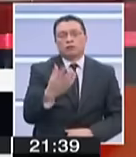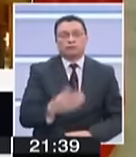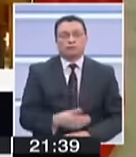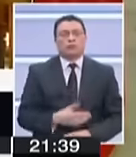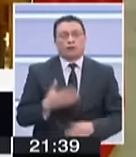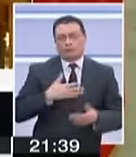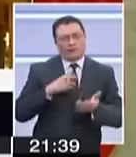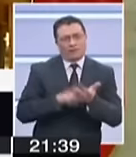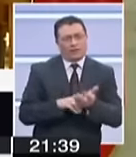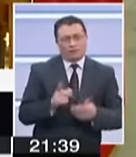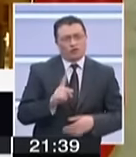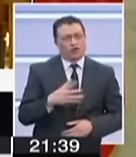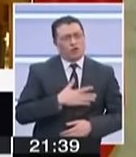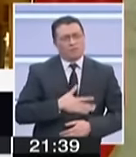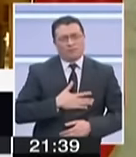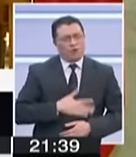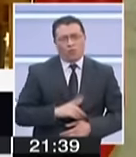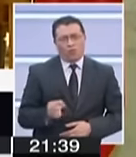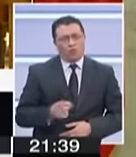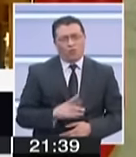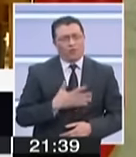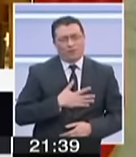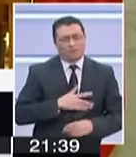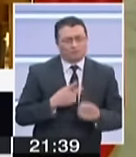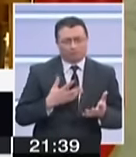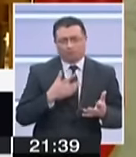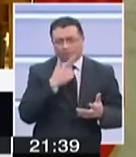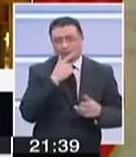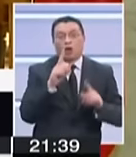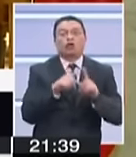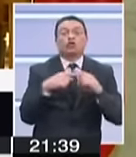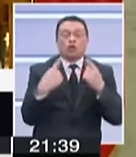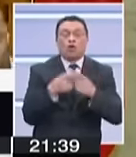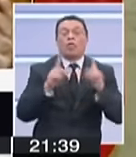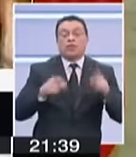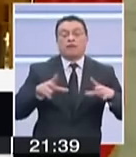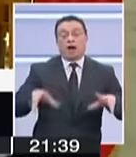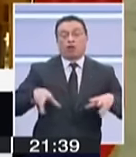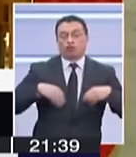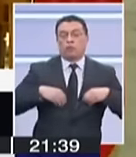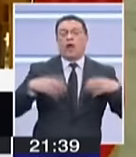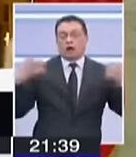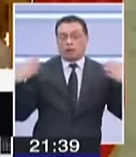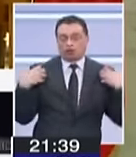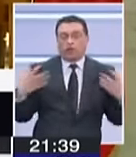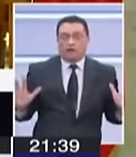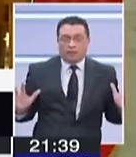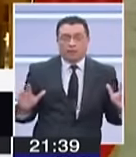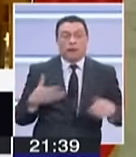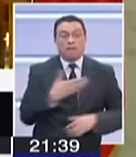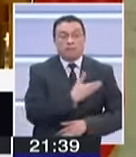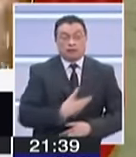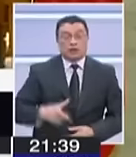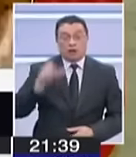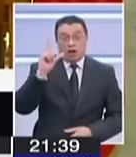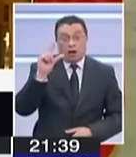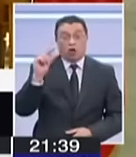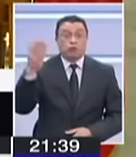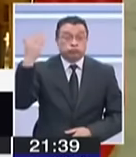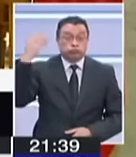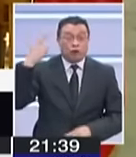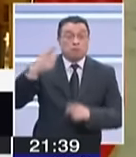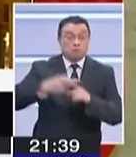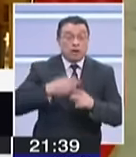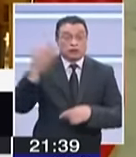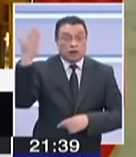Sinceramente no me gustó, Mónica, porque yo creo que, mire, todos tenemos que asumir nuestra responsabilidad, ¿no? Y el presidente Lagos había dicho hace algunos meses,